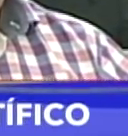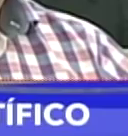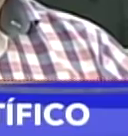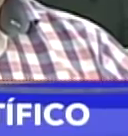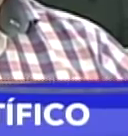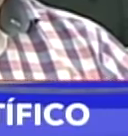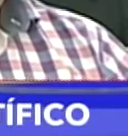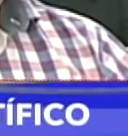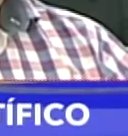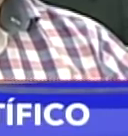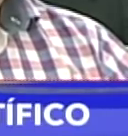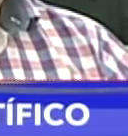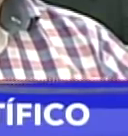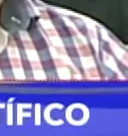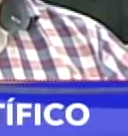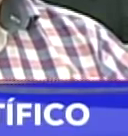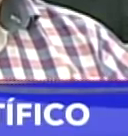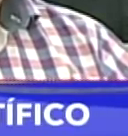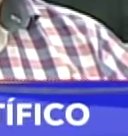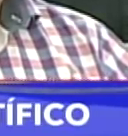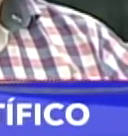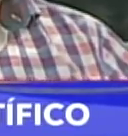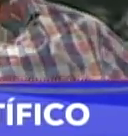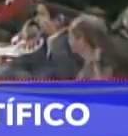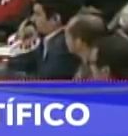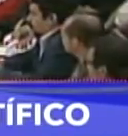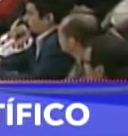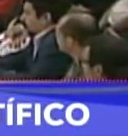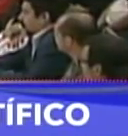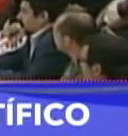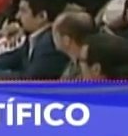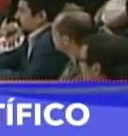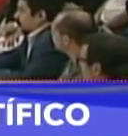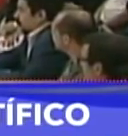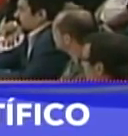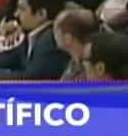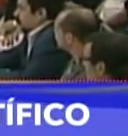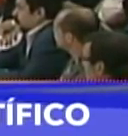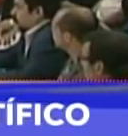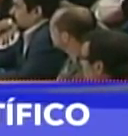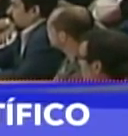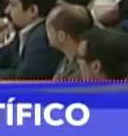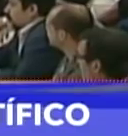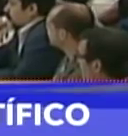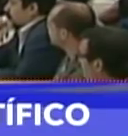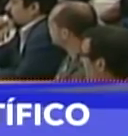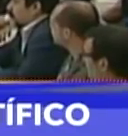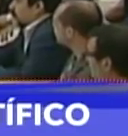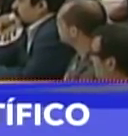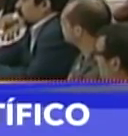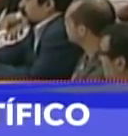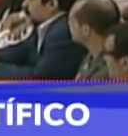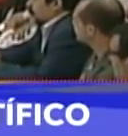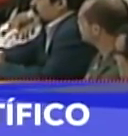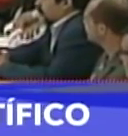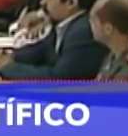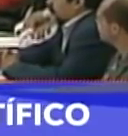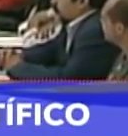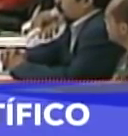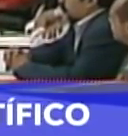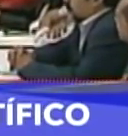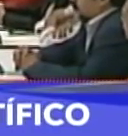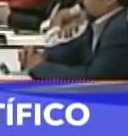Avanzados, del Centro Nacional de Investigación Científica en Vivienda, Hábitat y Desarrollo